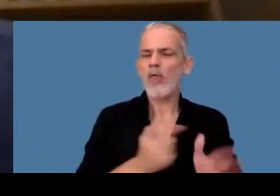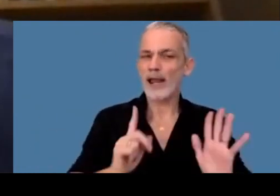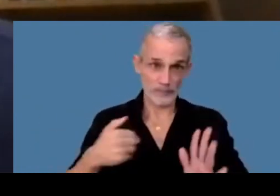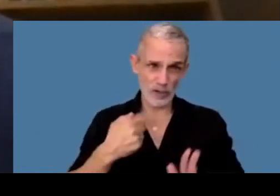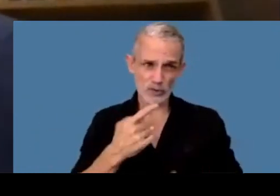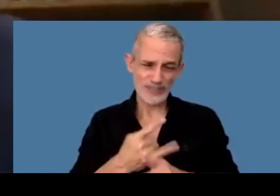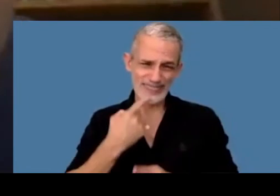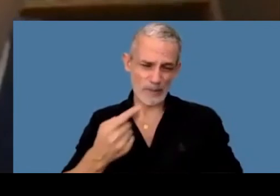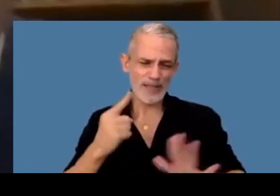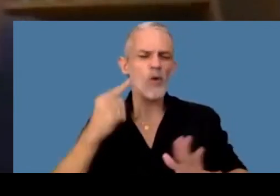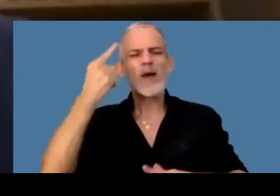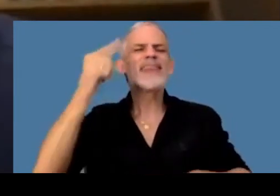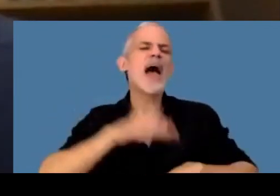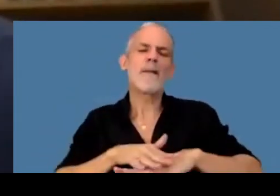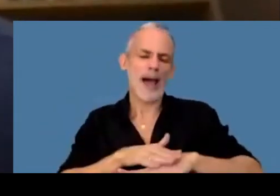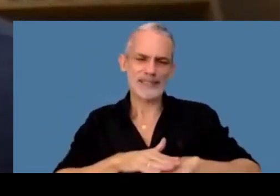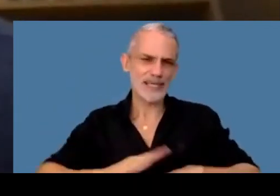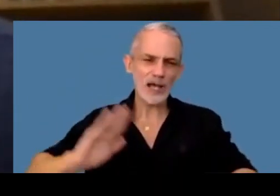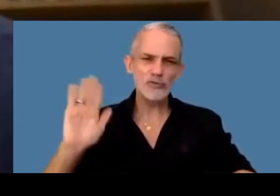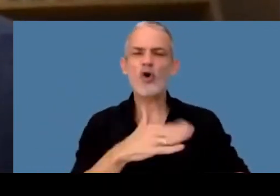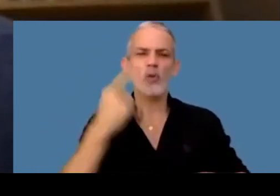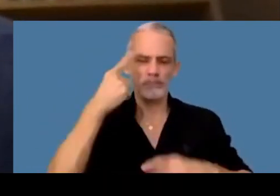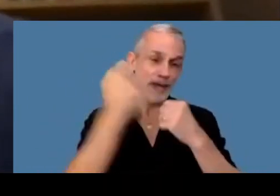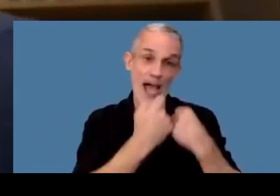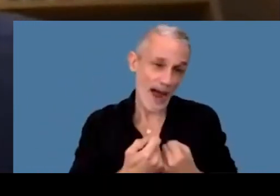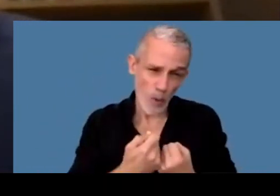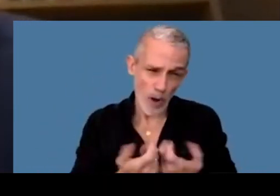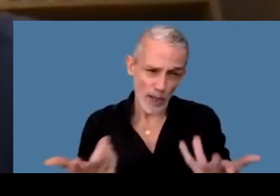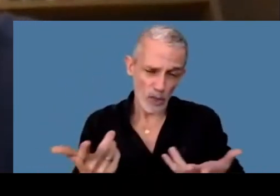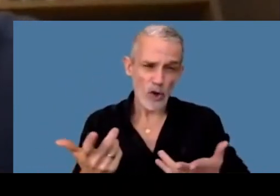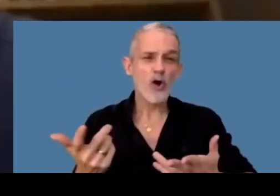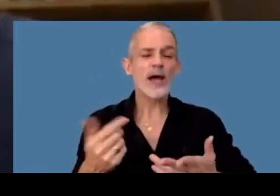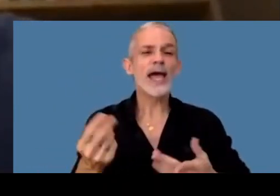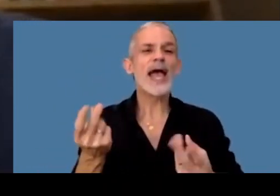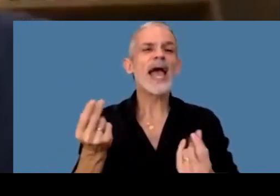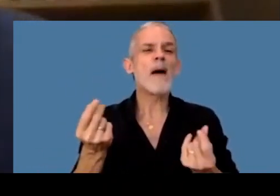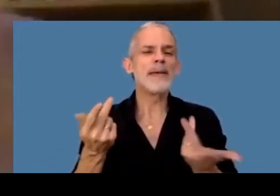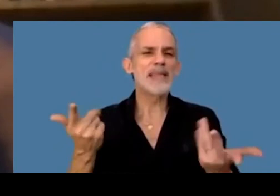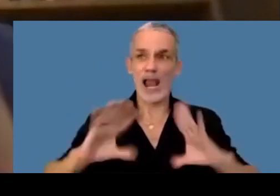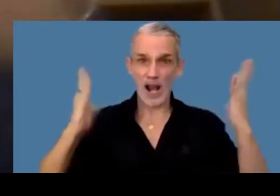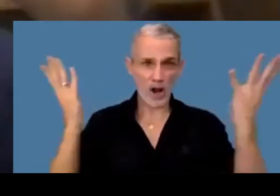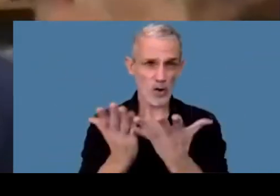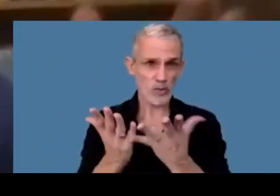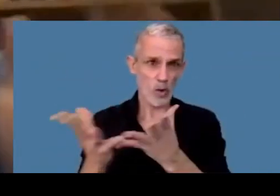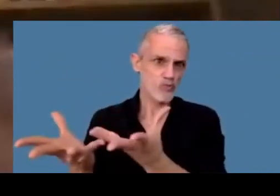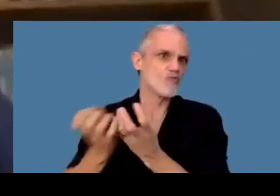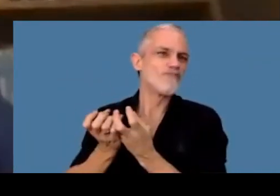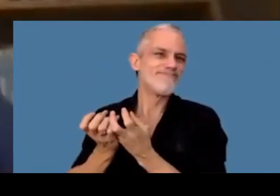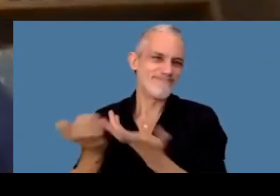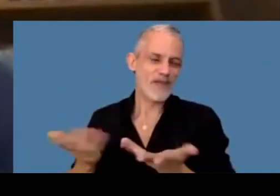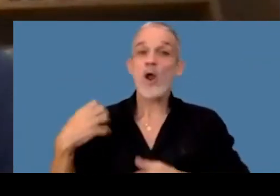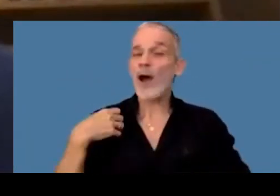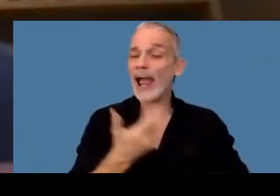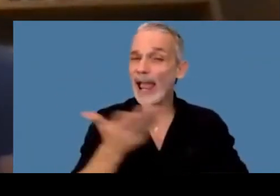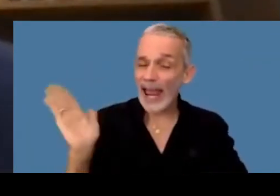concepto básico. Creo que todos podemos coincidir que el capital a nivel global se concentra. Creo que en términos generales, por lo